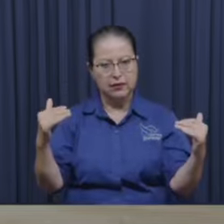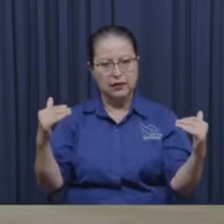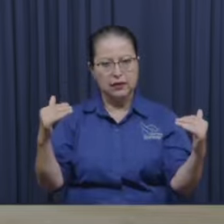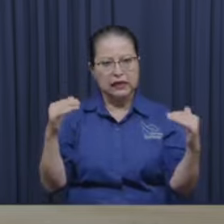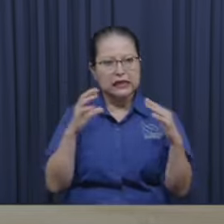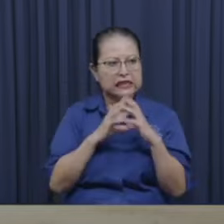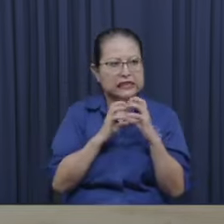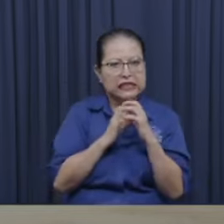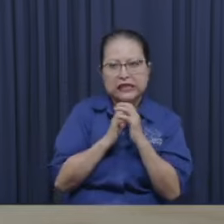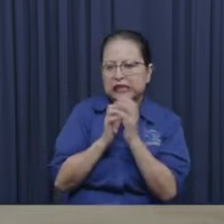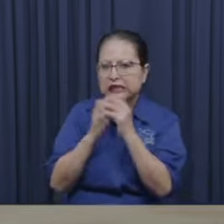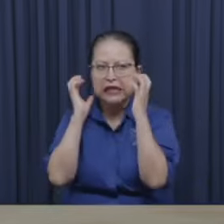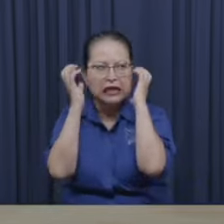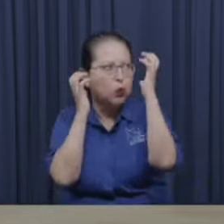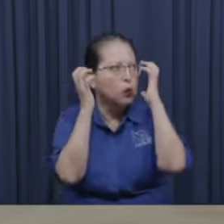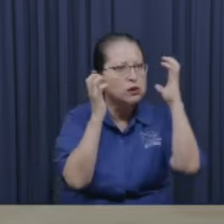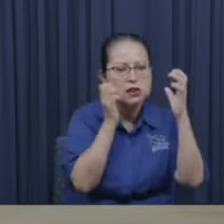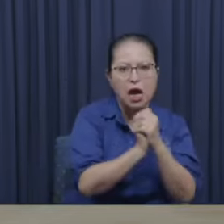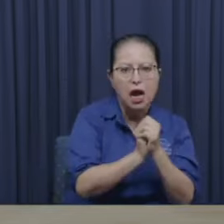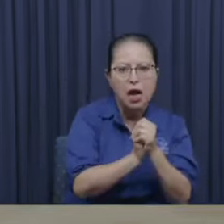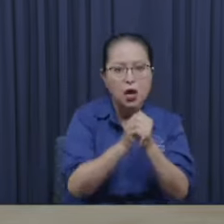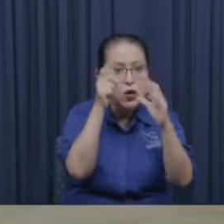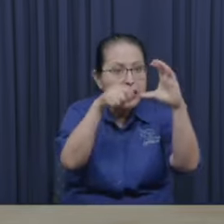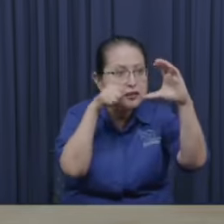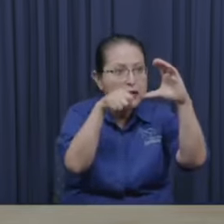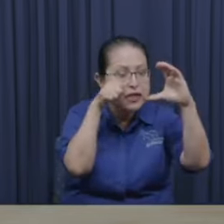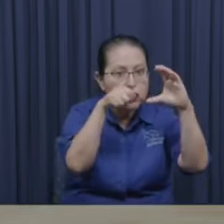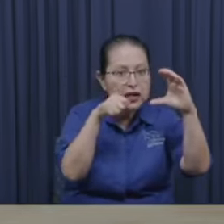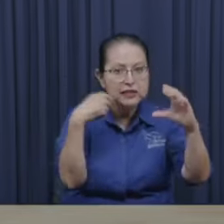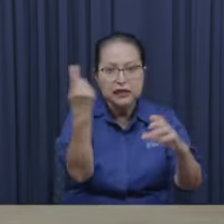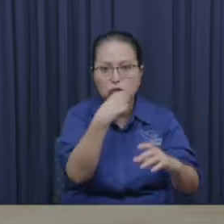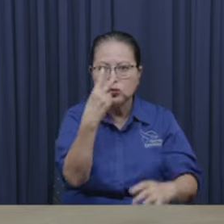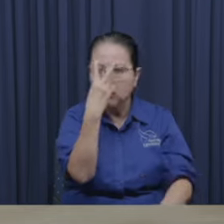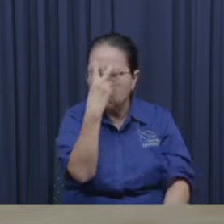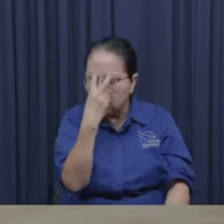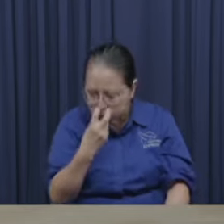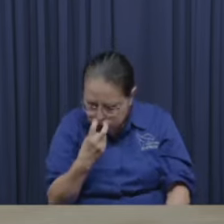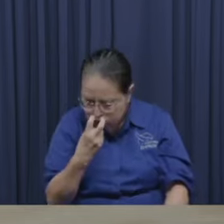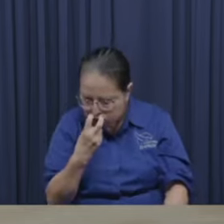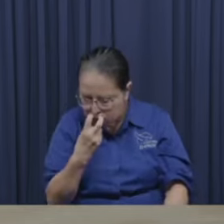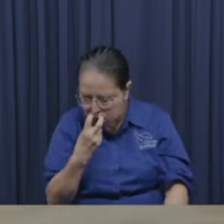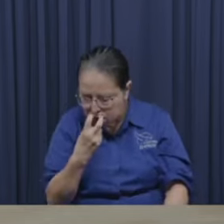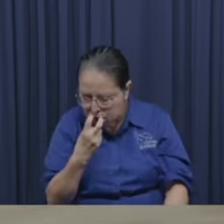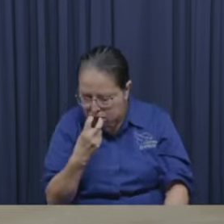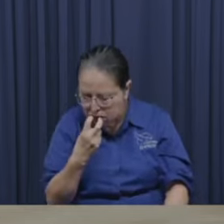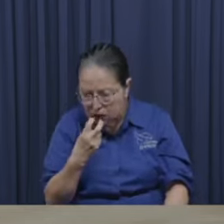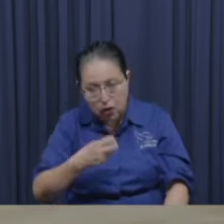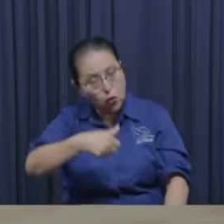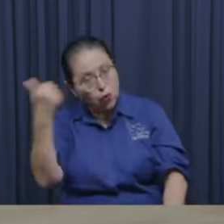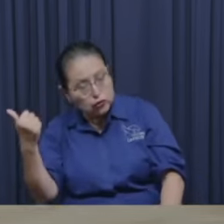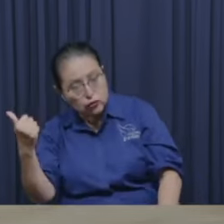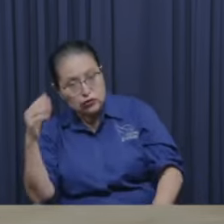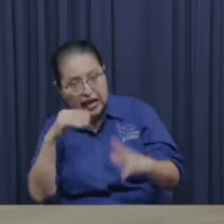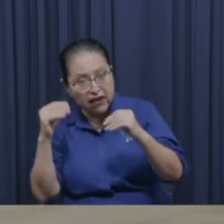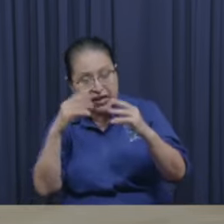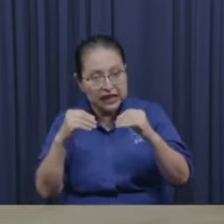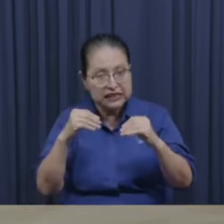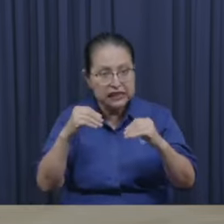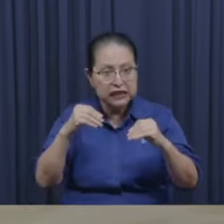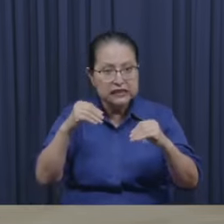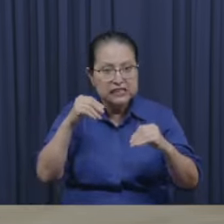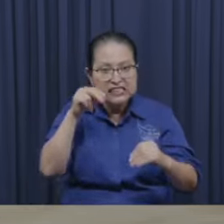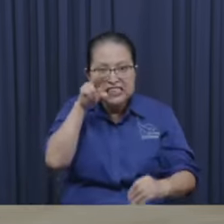todo unas películas que todos quedan ciegos otras que todos se convierten en